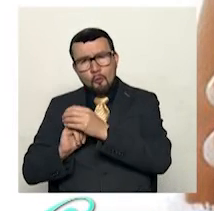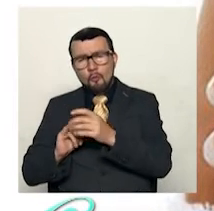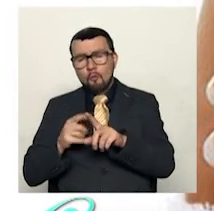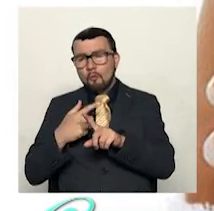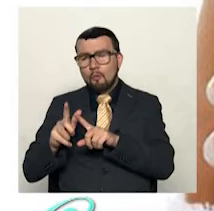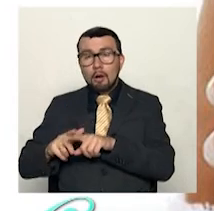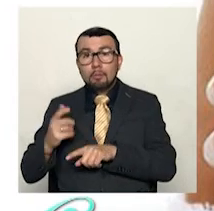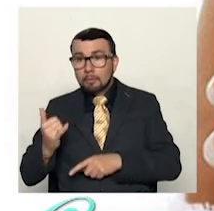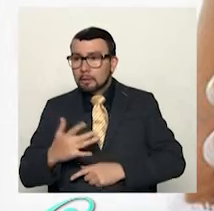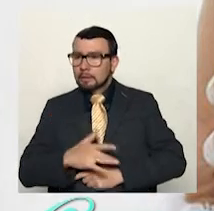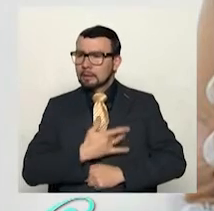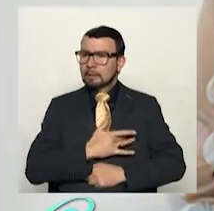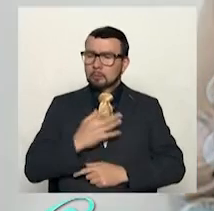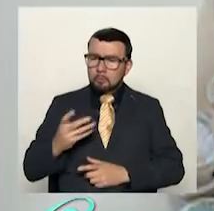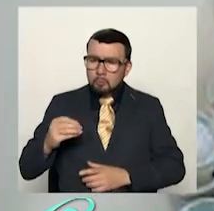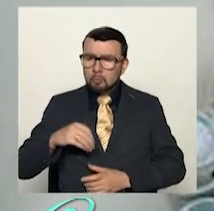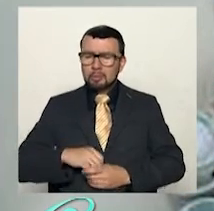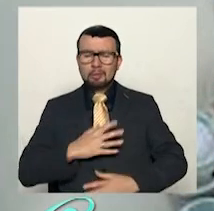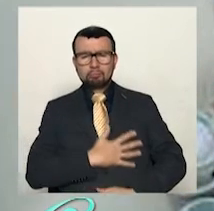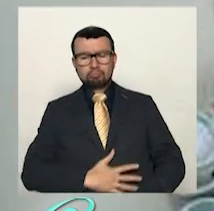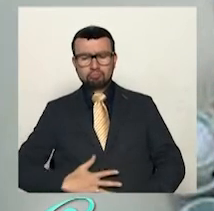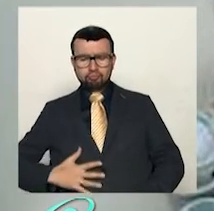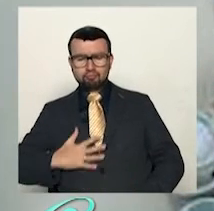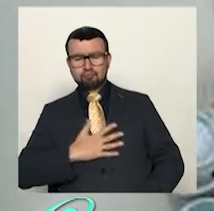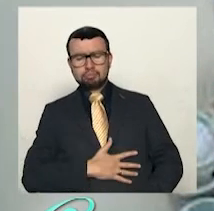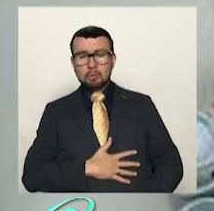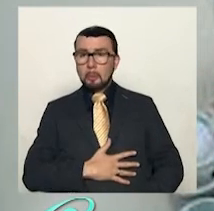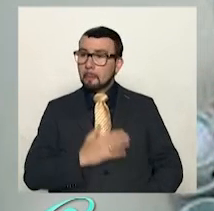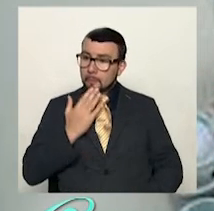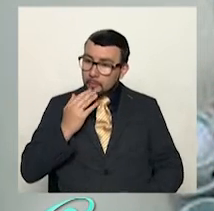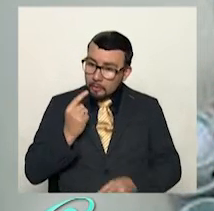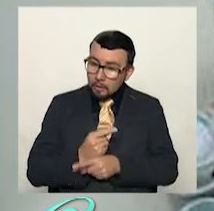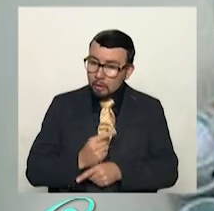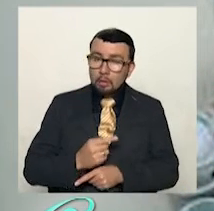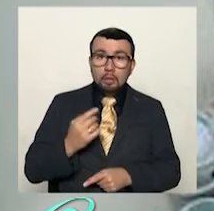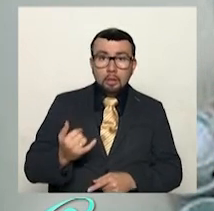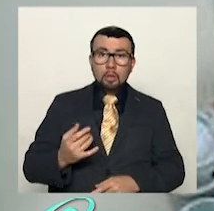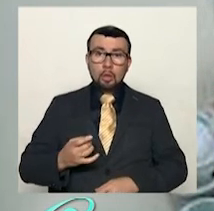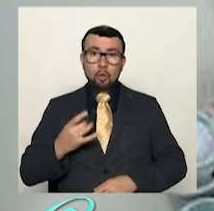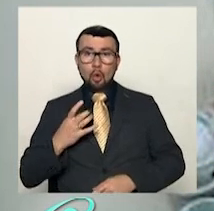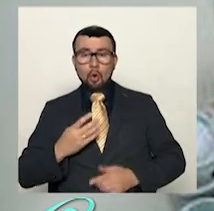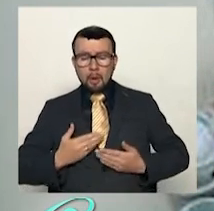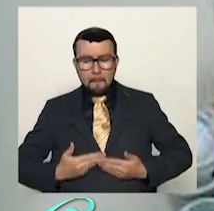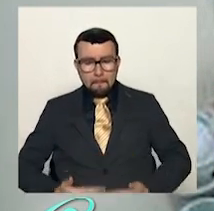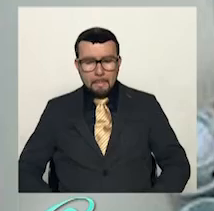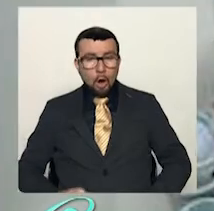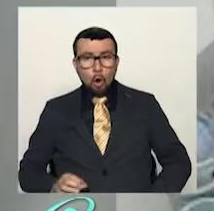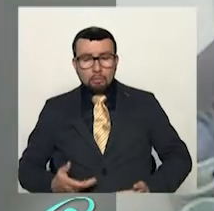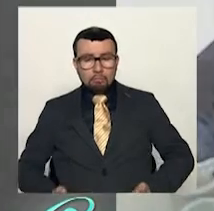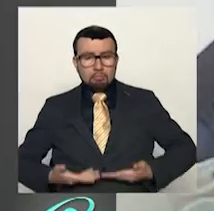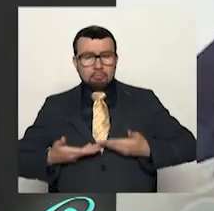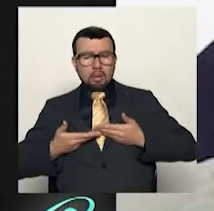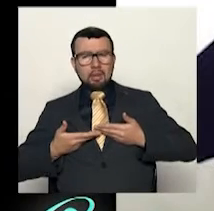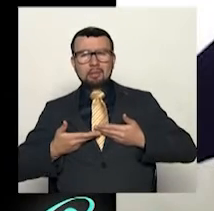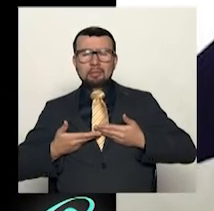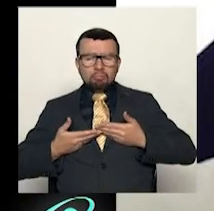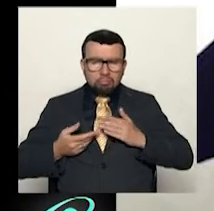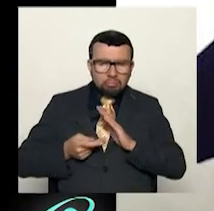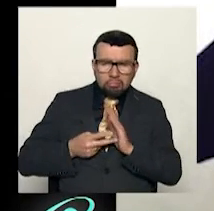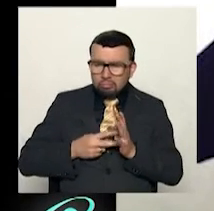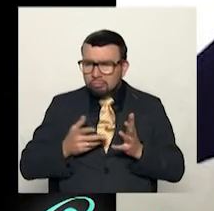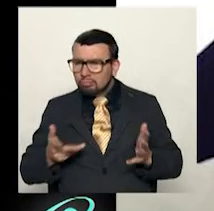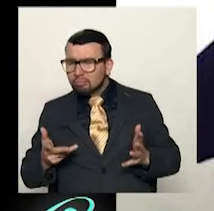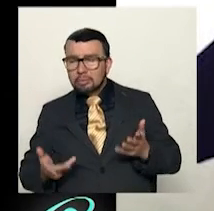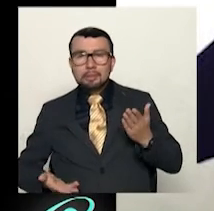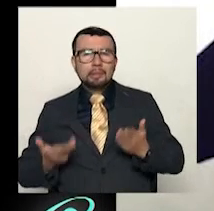síntomas a nivel abdominal. El hecho de que sea un dolor bajo o un dolor alto nos indica